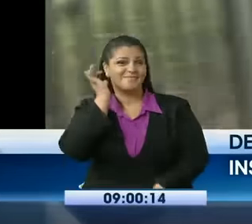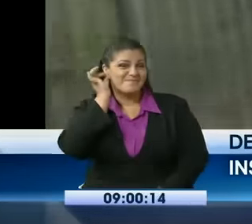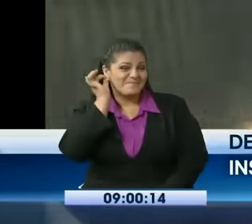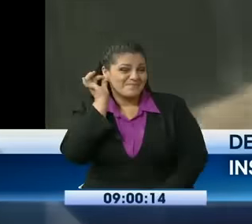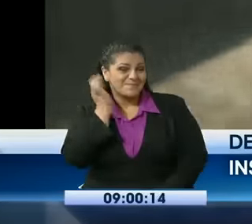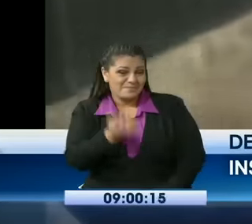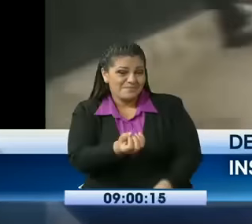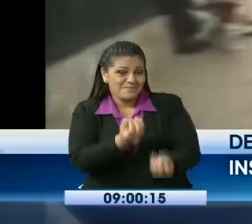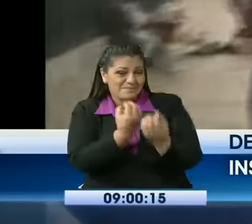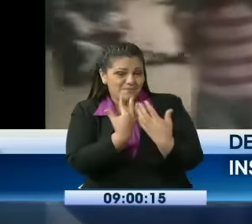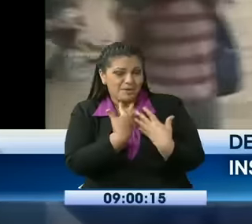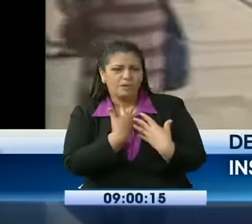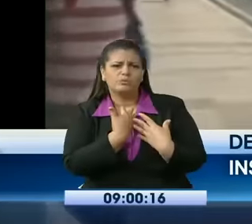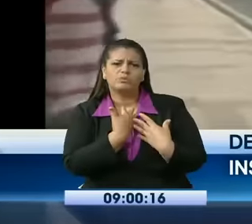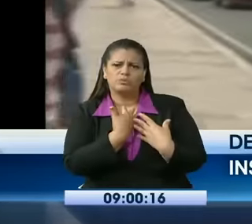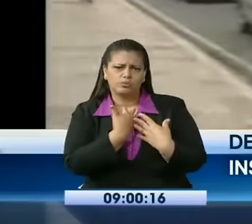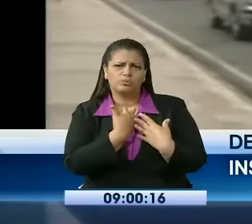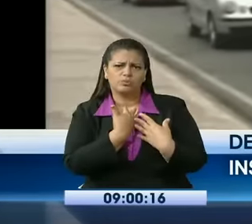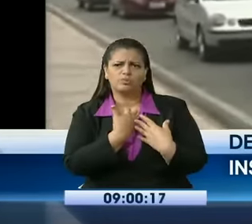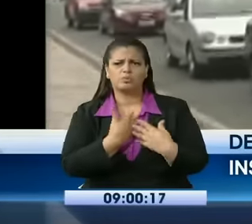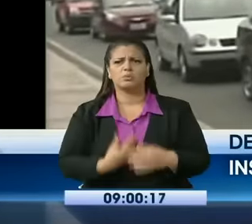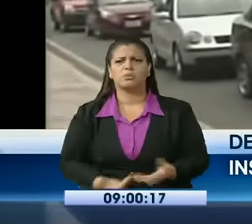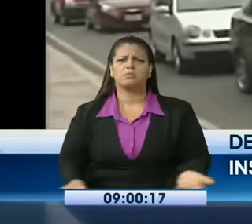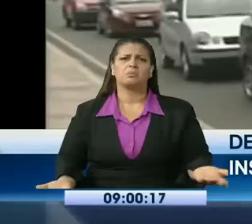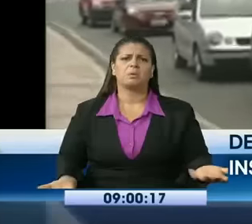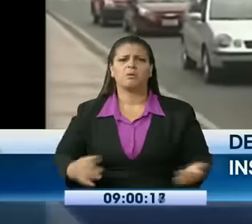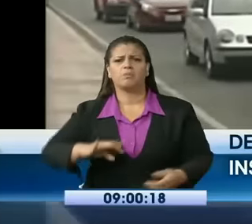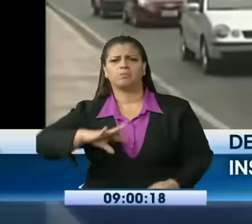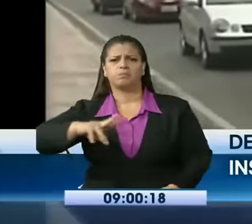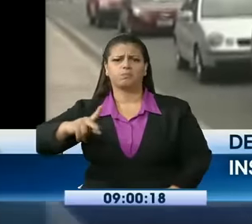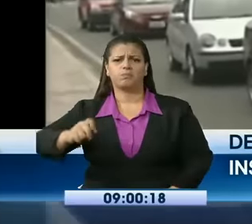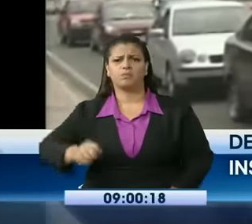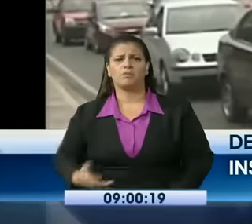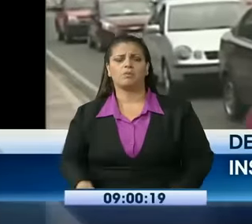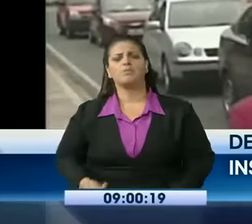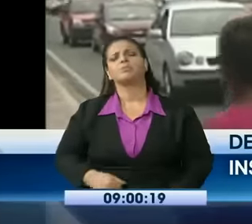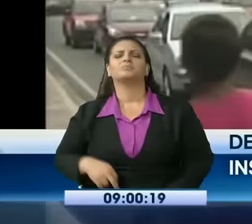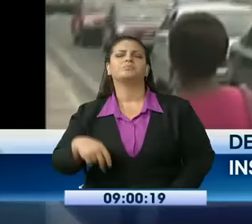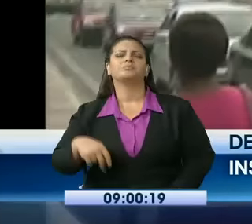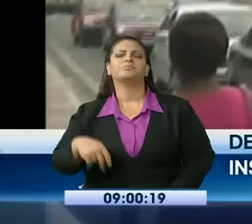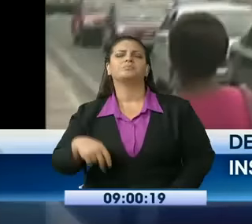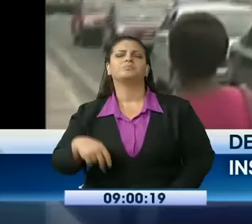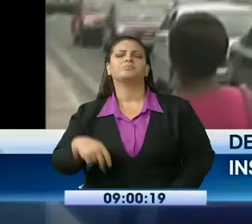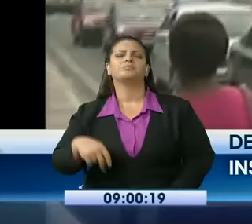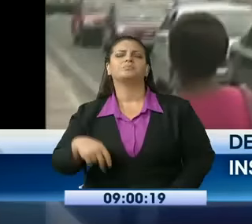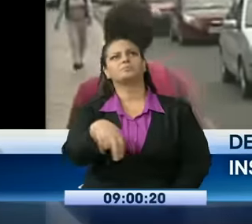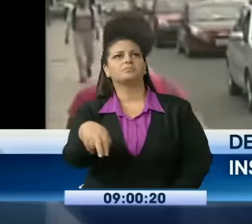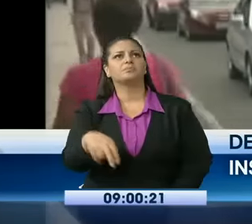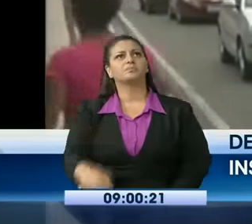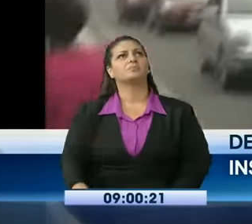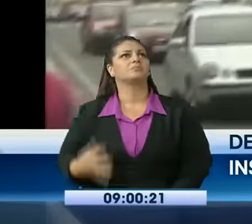señora, específicamente la modalidad es el arranche, los descuideros, aquellos que se acercan